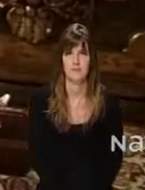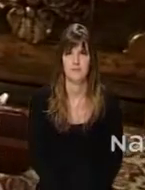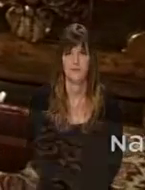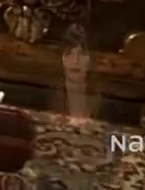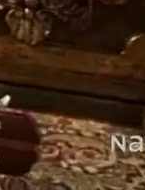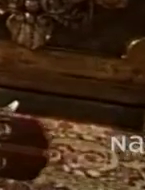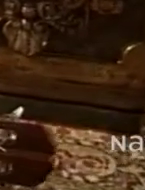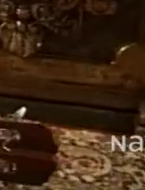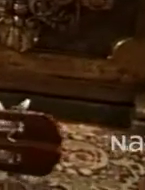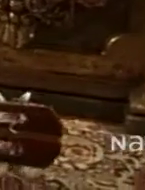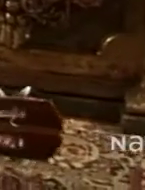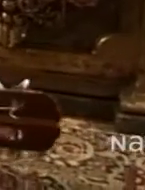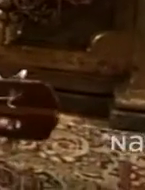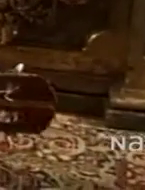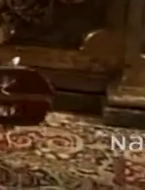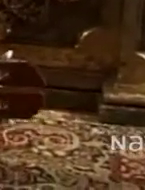I confess,